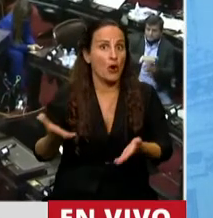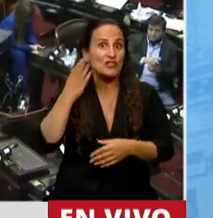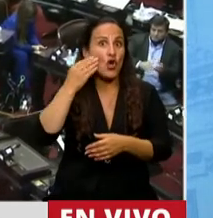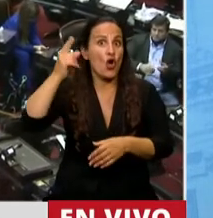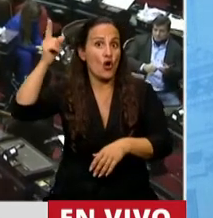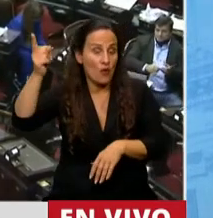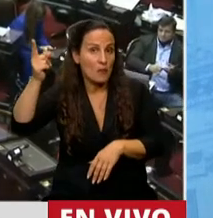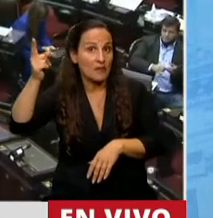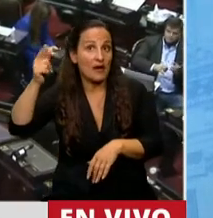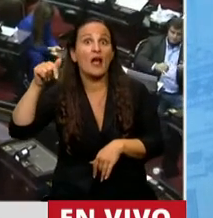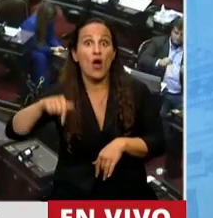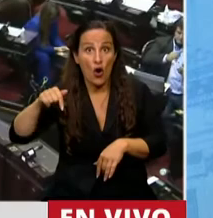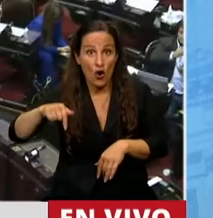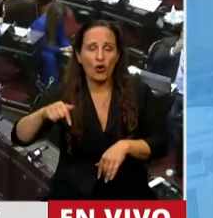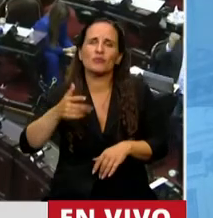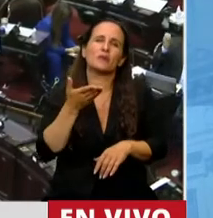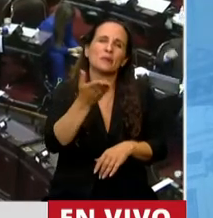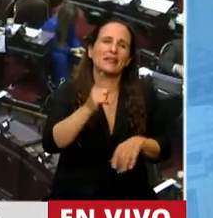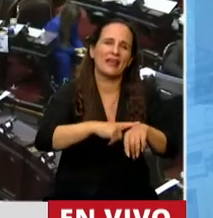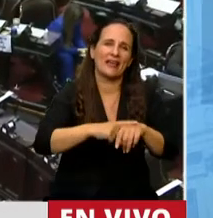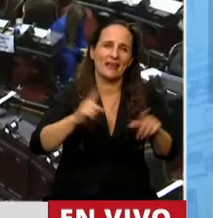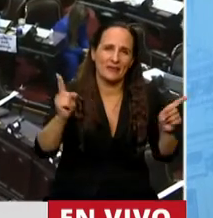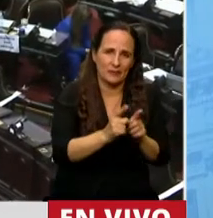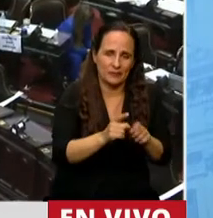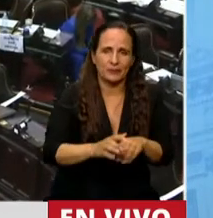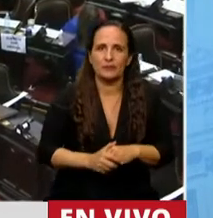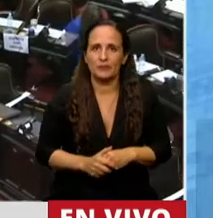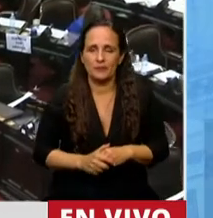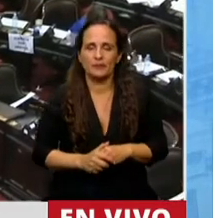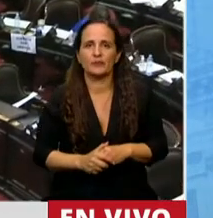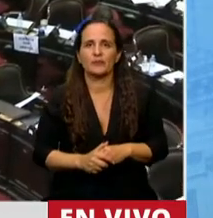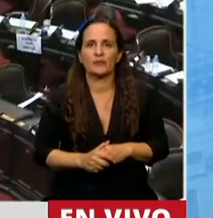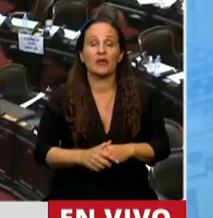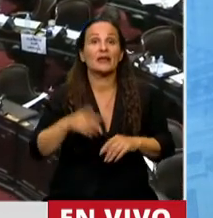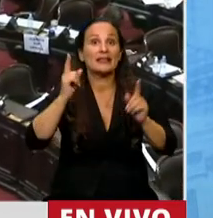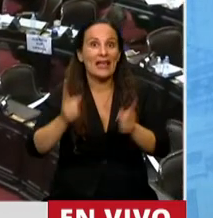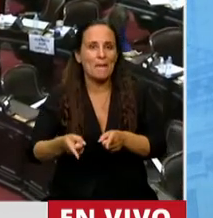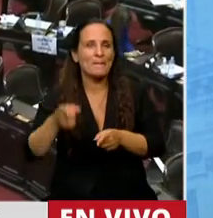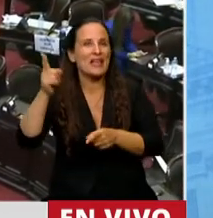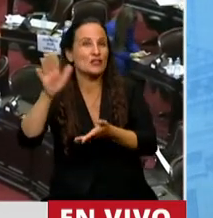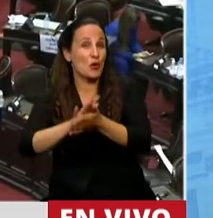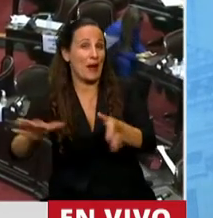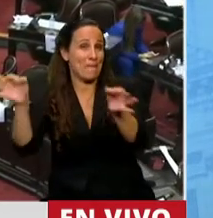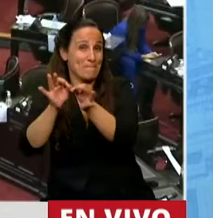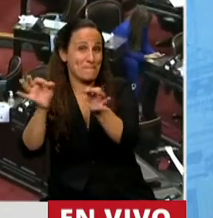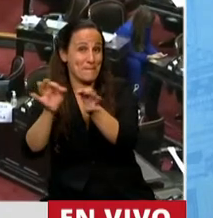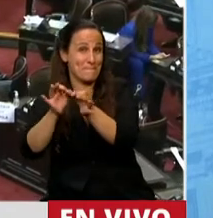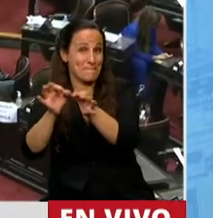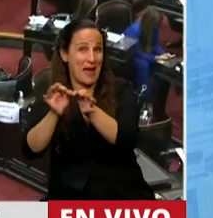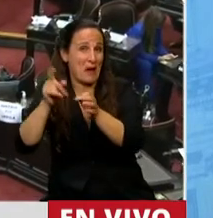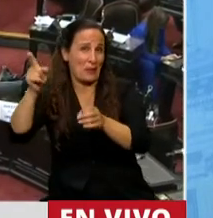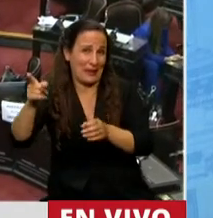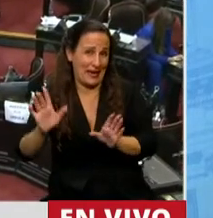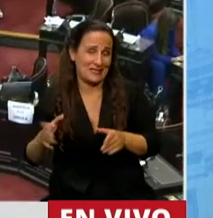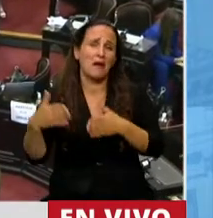hoy continúen cremas tan reducidas ya me lograra no en malvinas centenares de buques nos roban